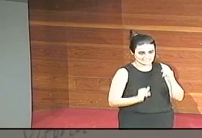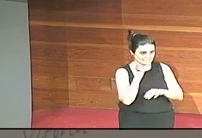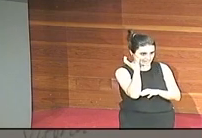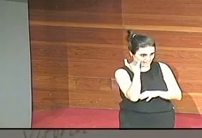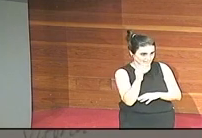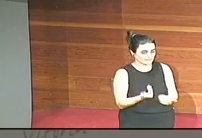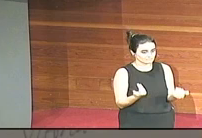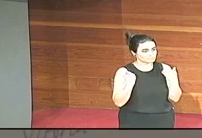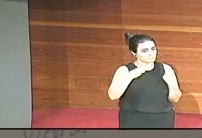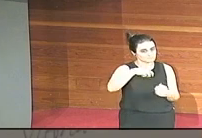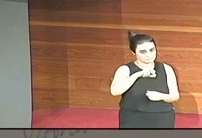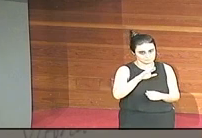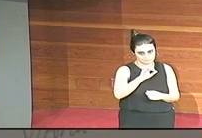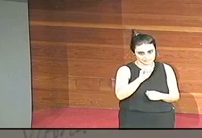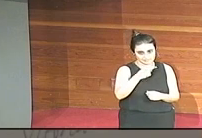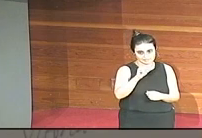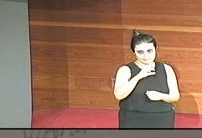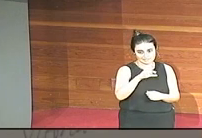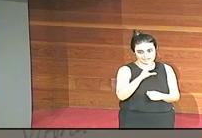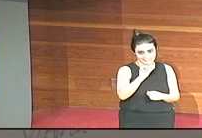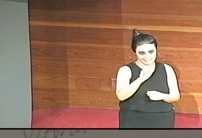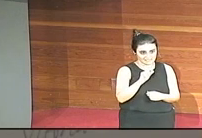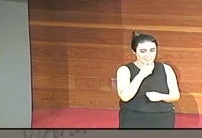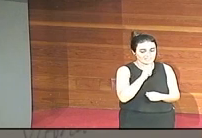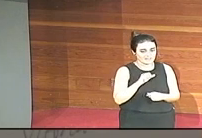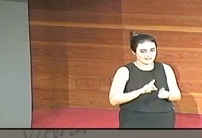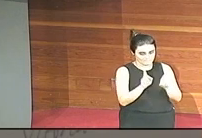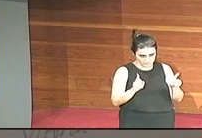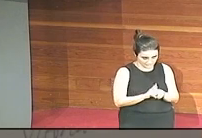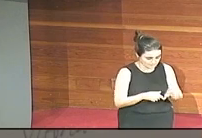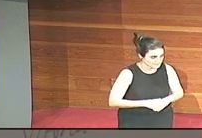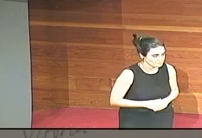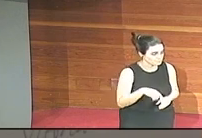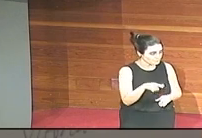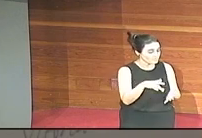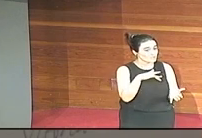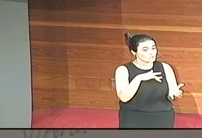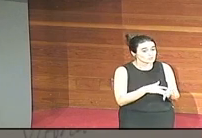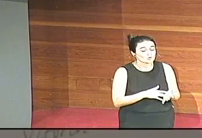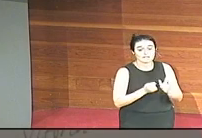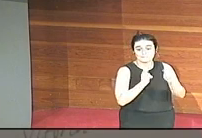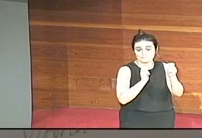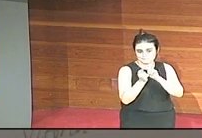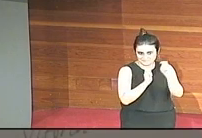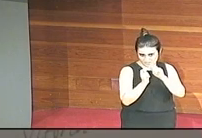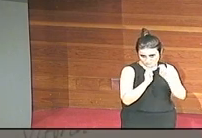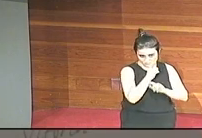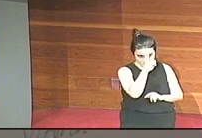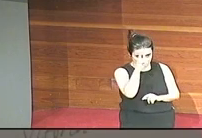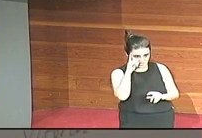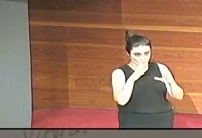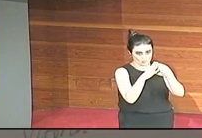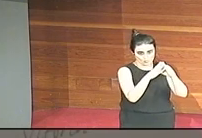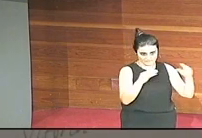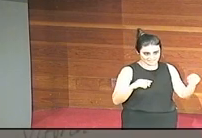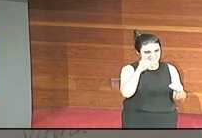fuente maría cash aterrizan licenciados en madrid o complutense unibertsitatea esta historia negra licencia toada un edén